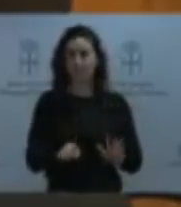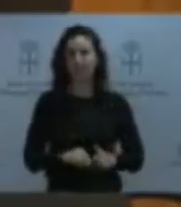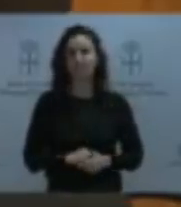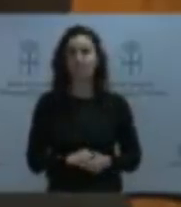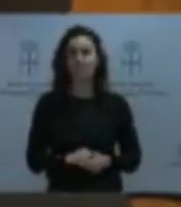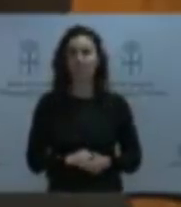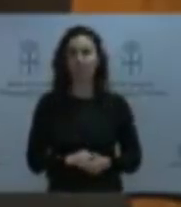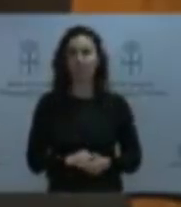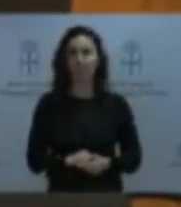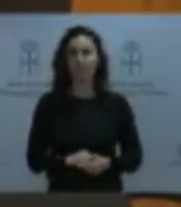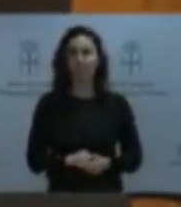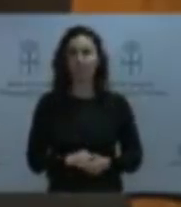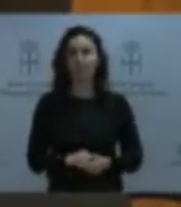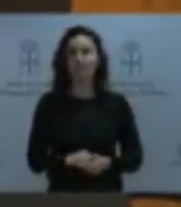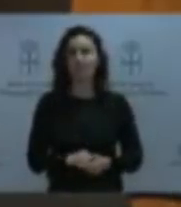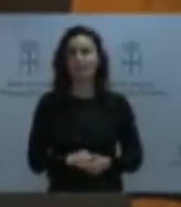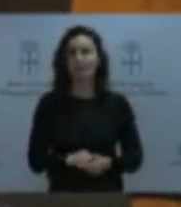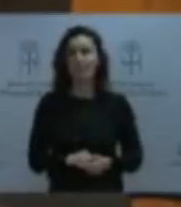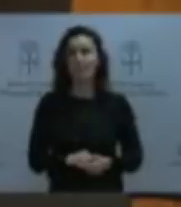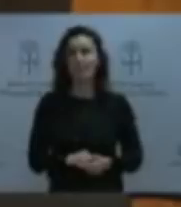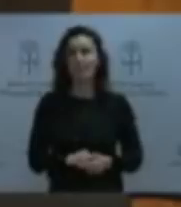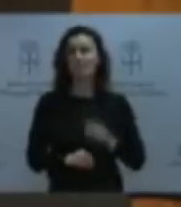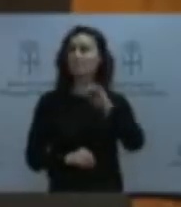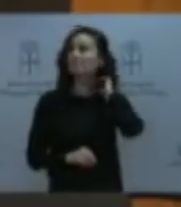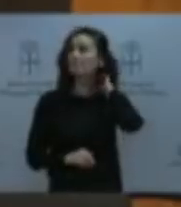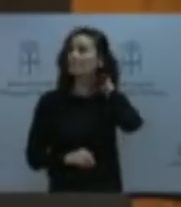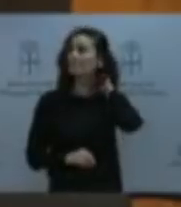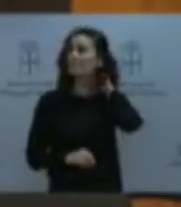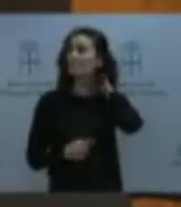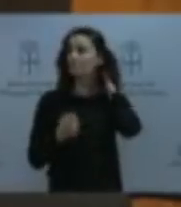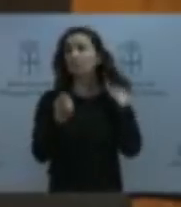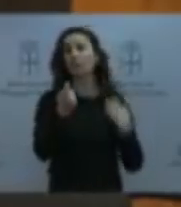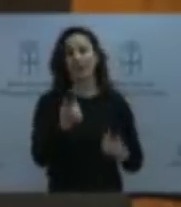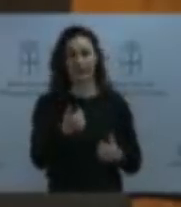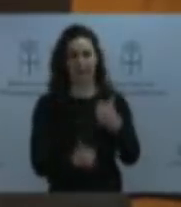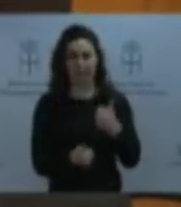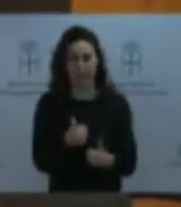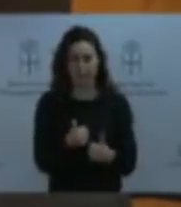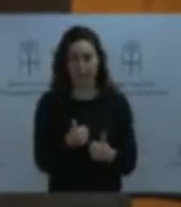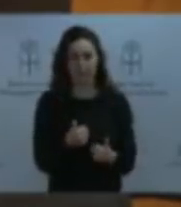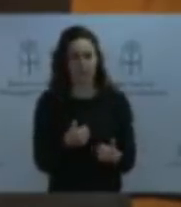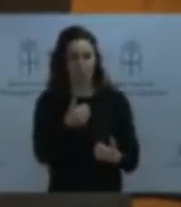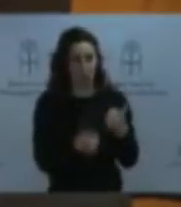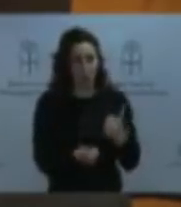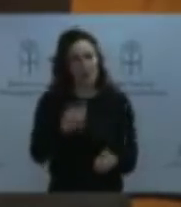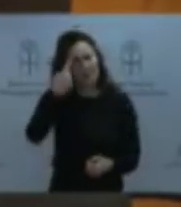con respecto a una OPE pendiente. Las OPEs, usted lo sabe y le he dicho, y usted también lo sabe, que el